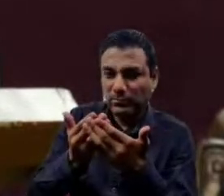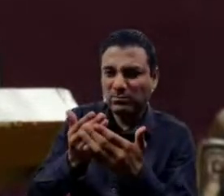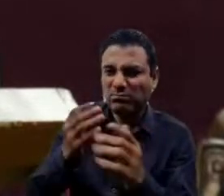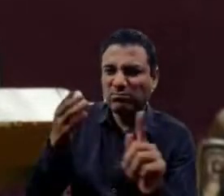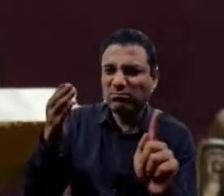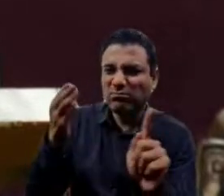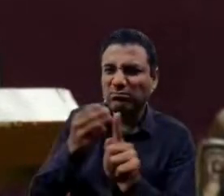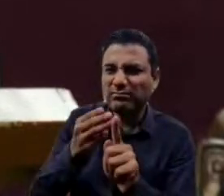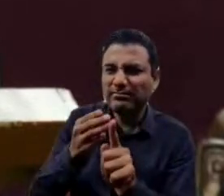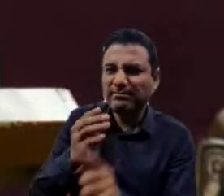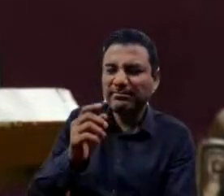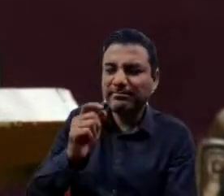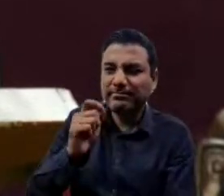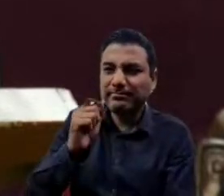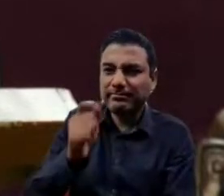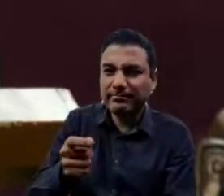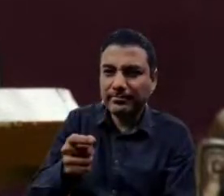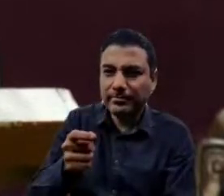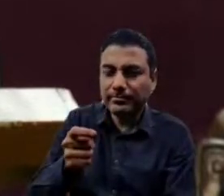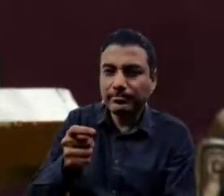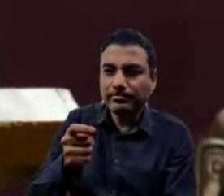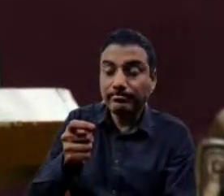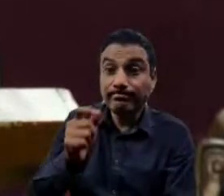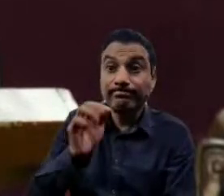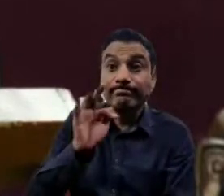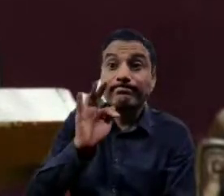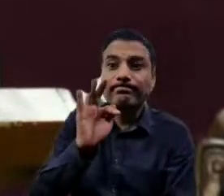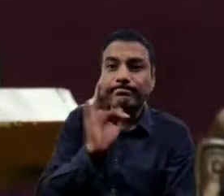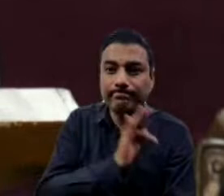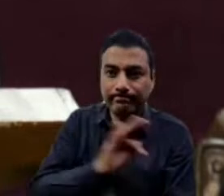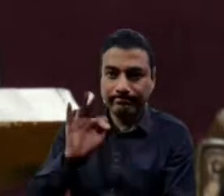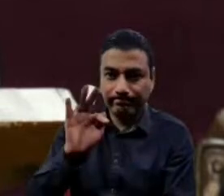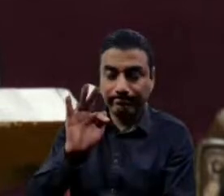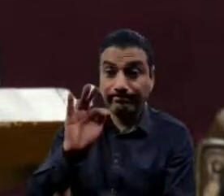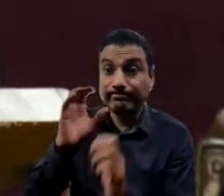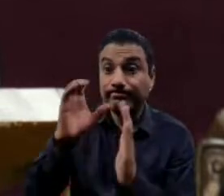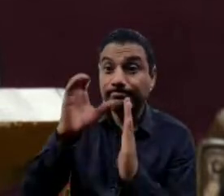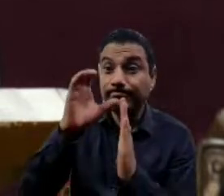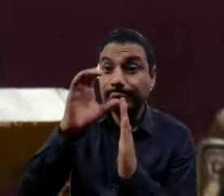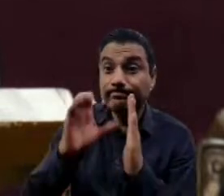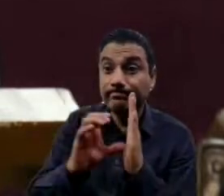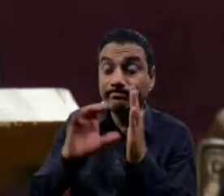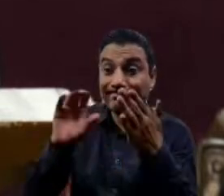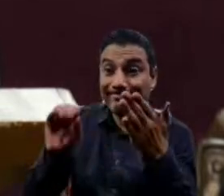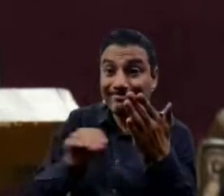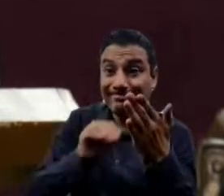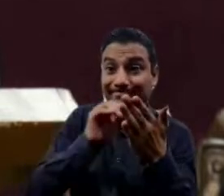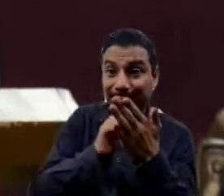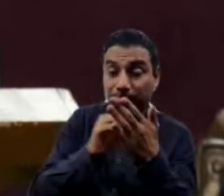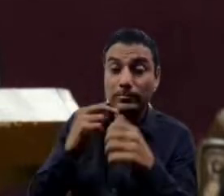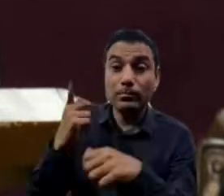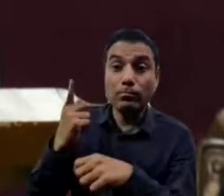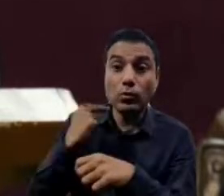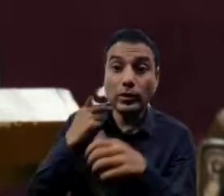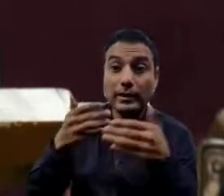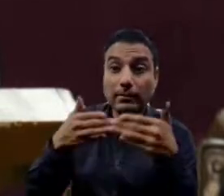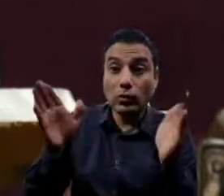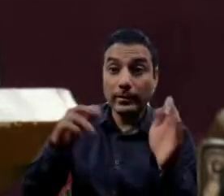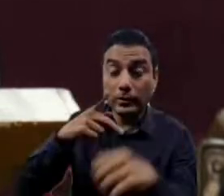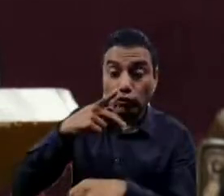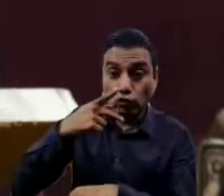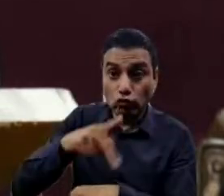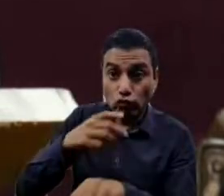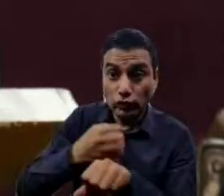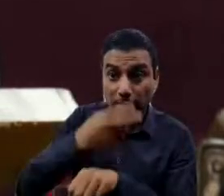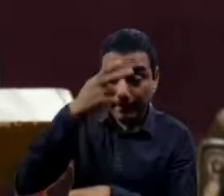objeto elevar a rango constitucional la implementación de políticas públicas en nuestra entidad federativa